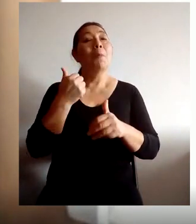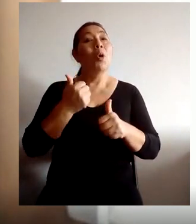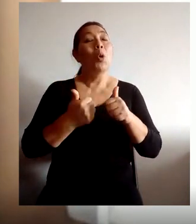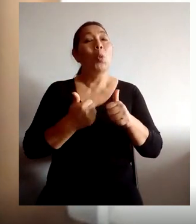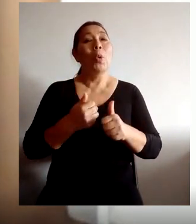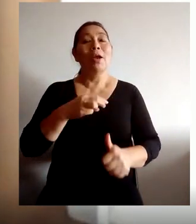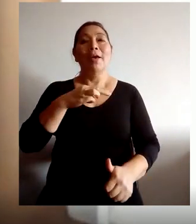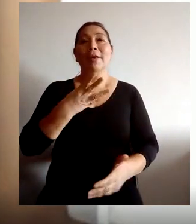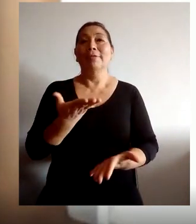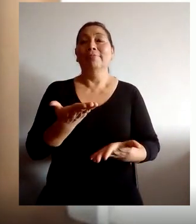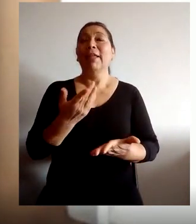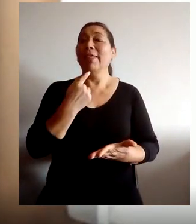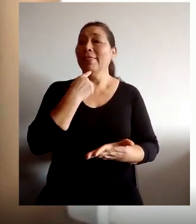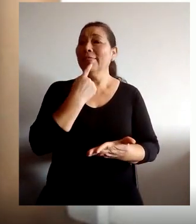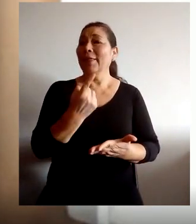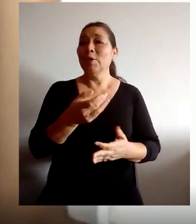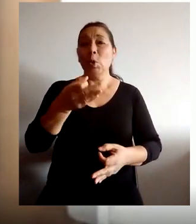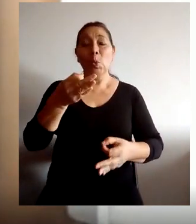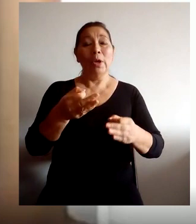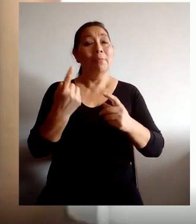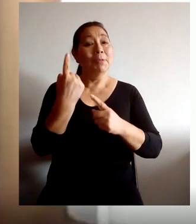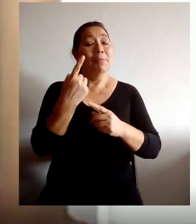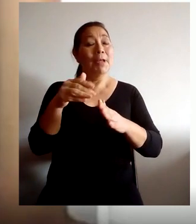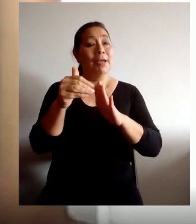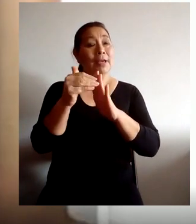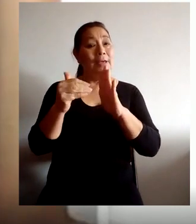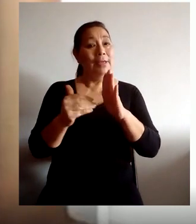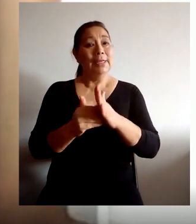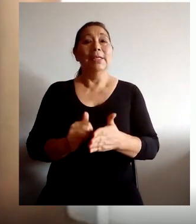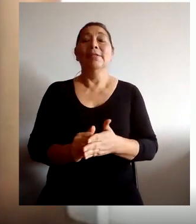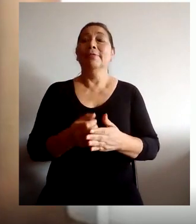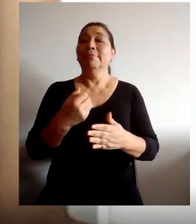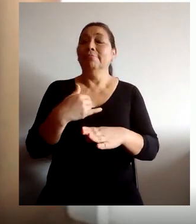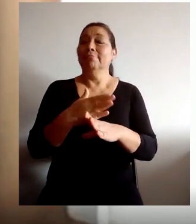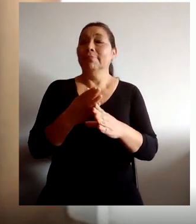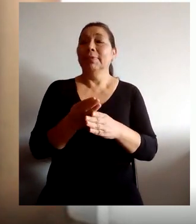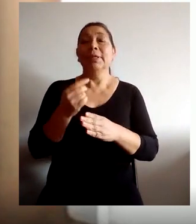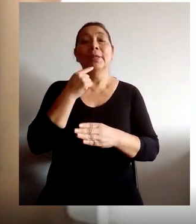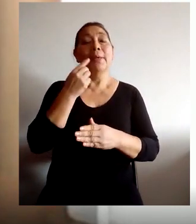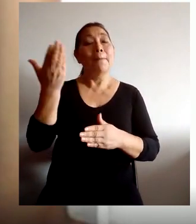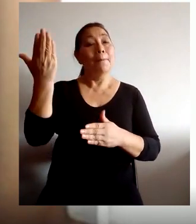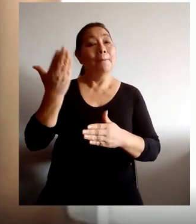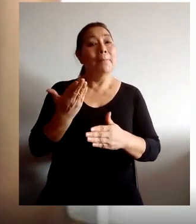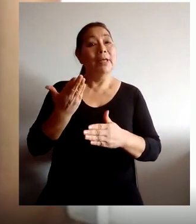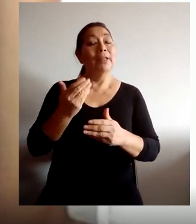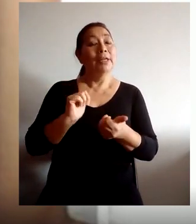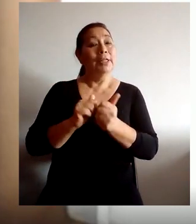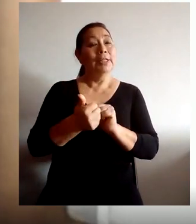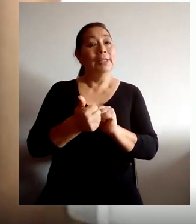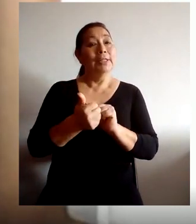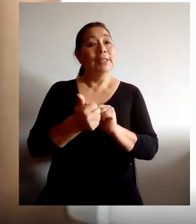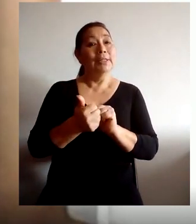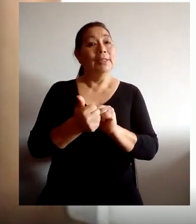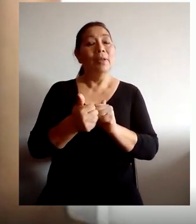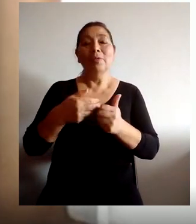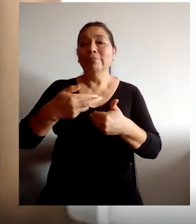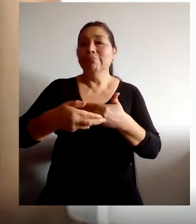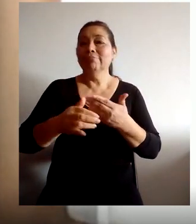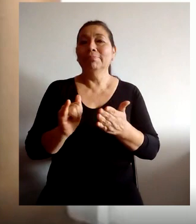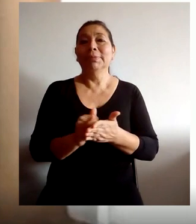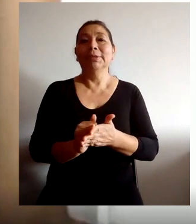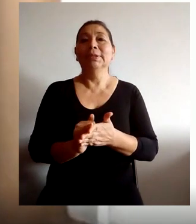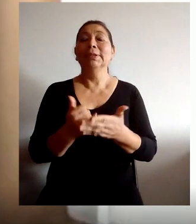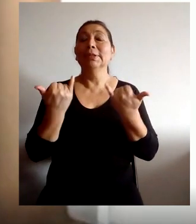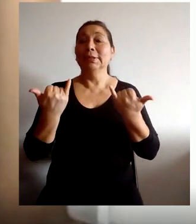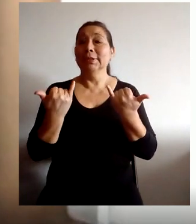demanda y reformándola la declara improcedente. En este caso, la parte demandante pretende percibir por renta